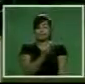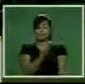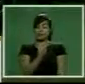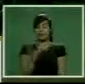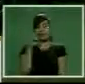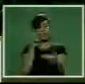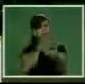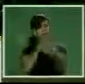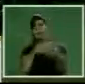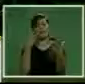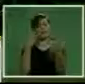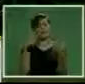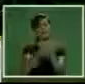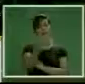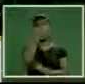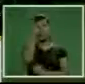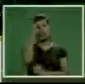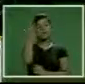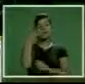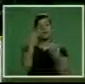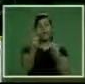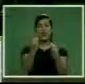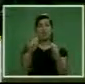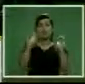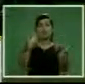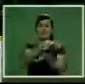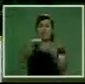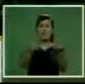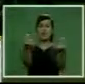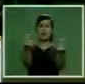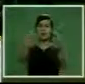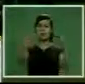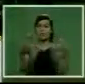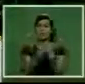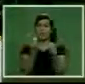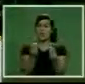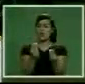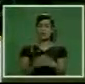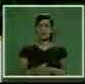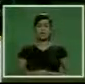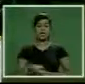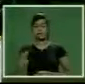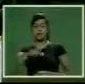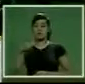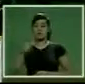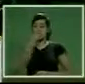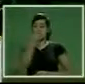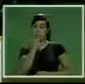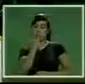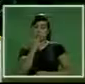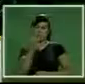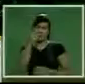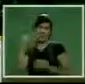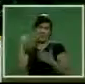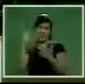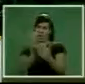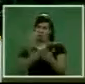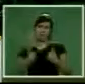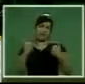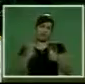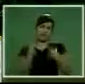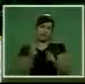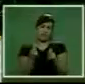a leer sobre cómo hicieron esta crisis financiera, porque la crisis del capitalismo para los pobres ha sido desde hace mucho tiempo.